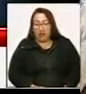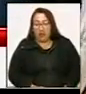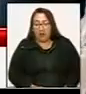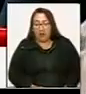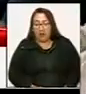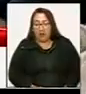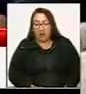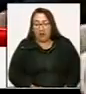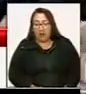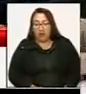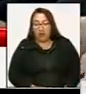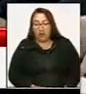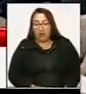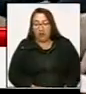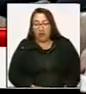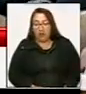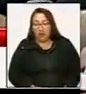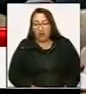Gracias.